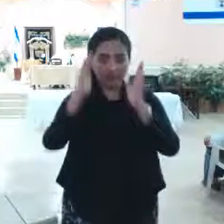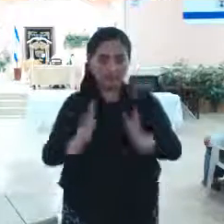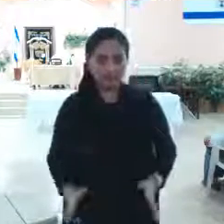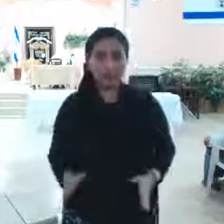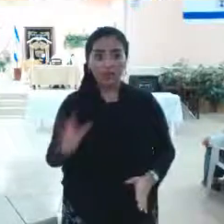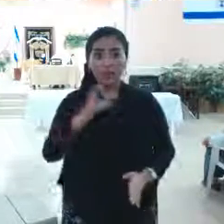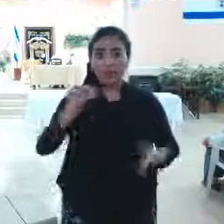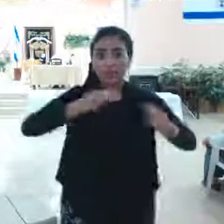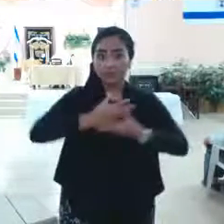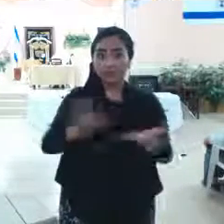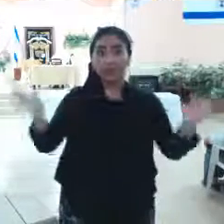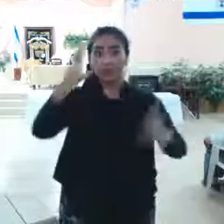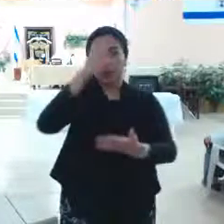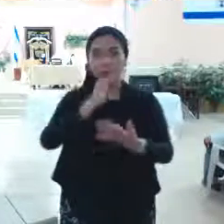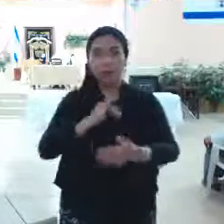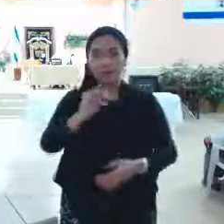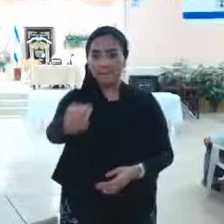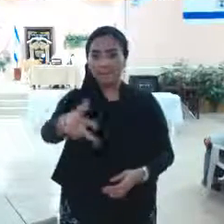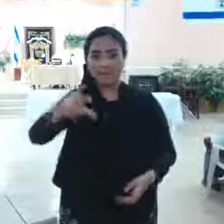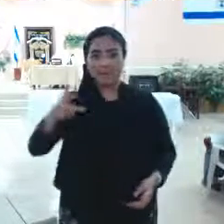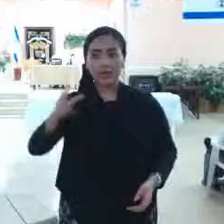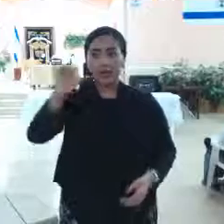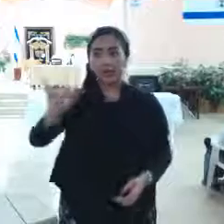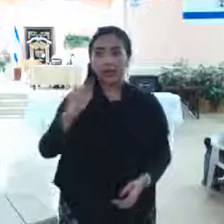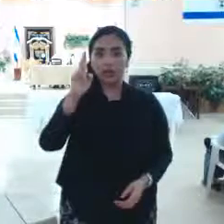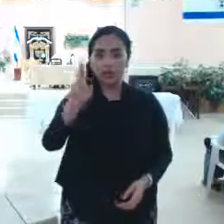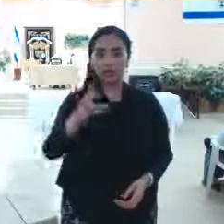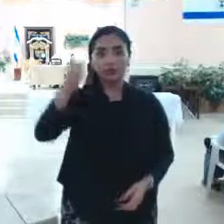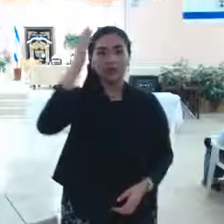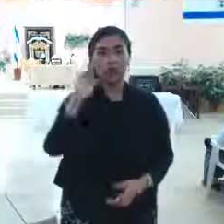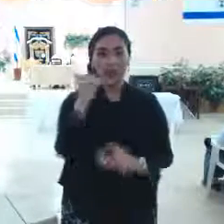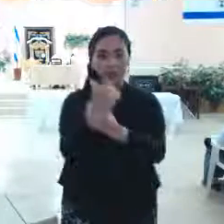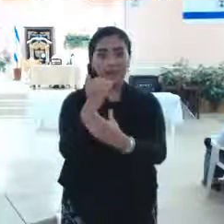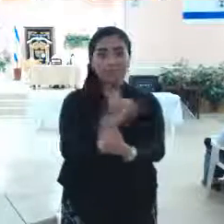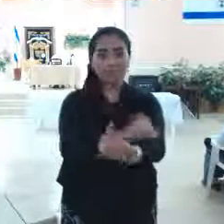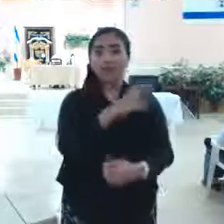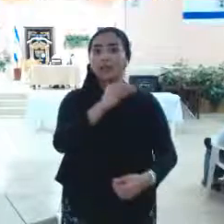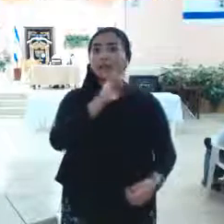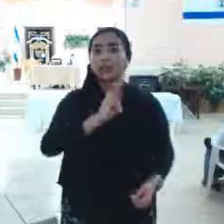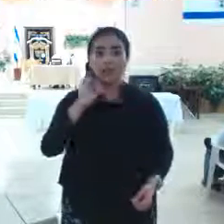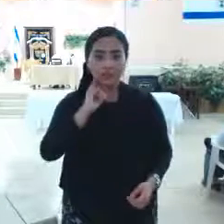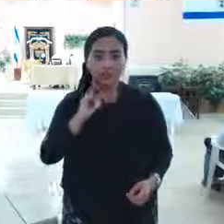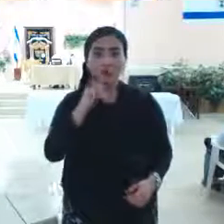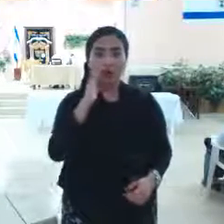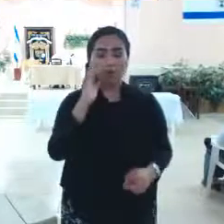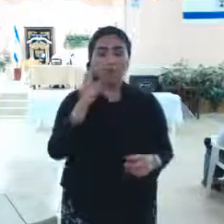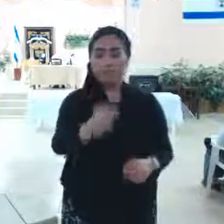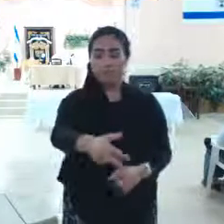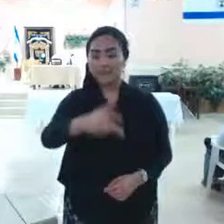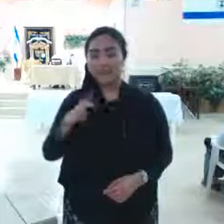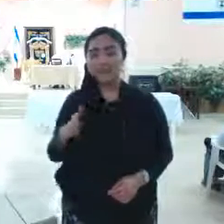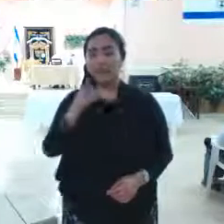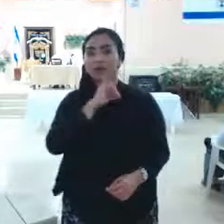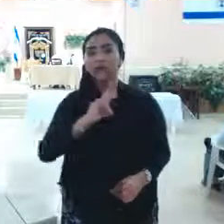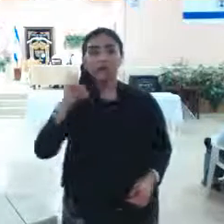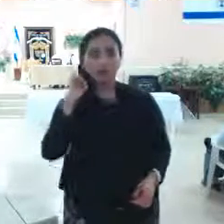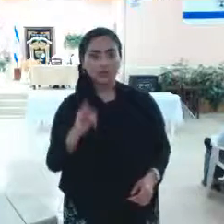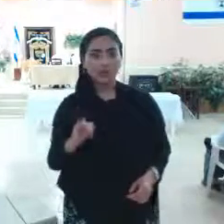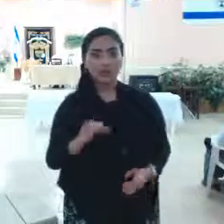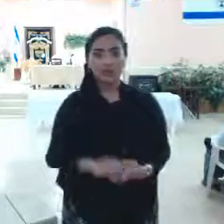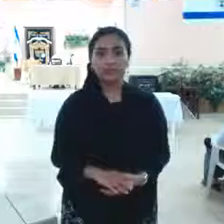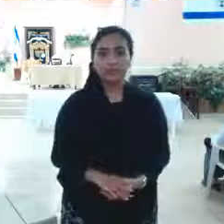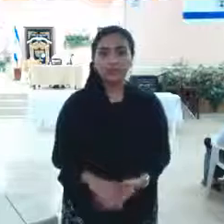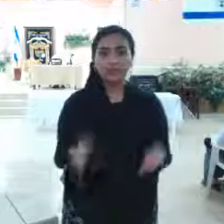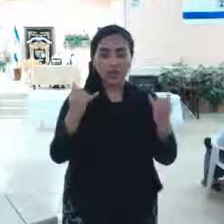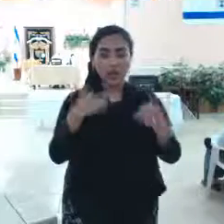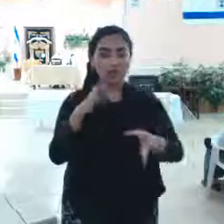mandado, y decían: hijos de Israel, volveos a Yahweh, el Elohim de Abraham, de Isaac y de Israel. Él se volverá al remanente que ha quedado de la mano de los reyes de